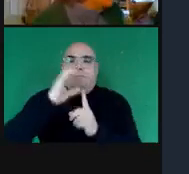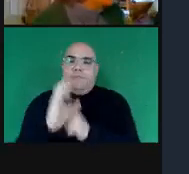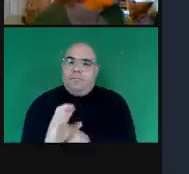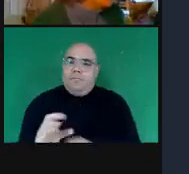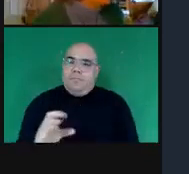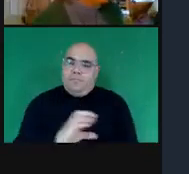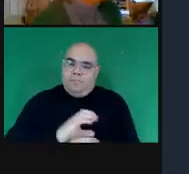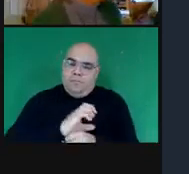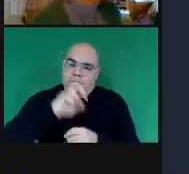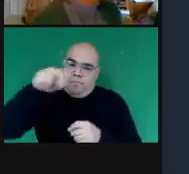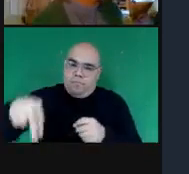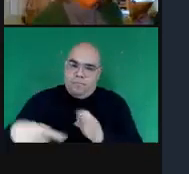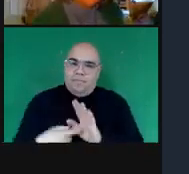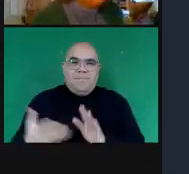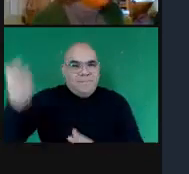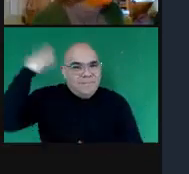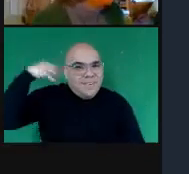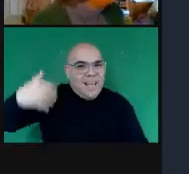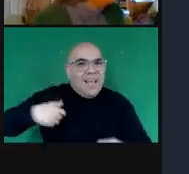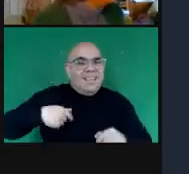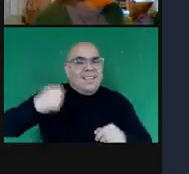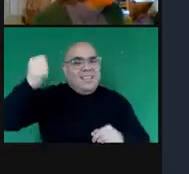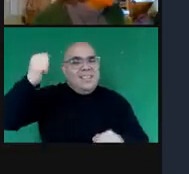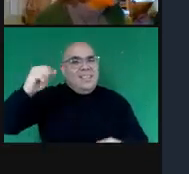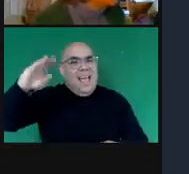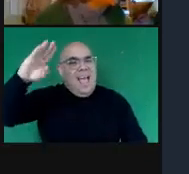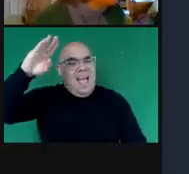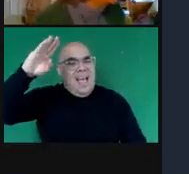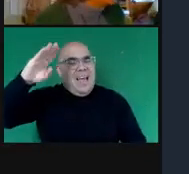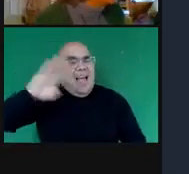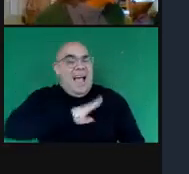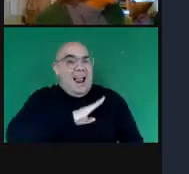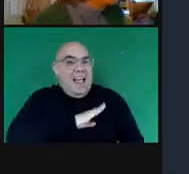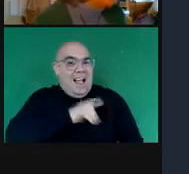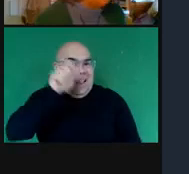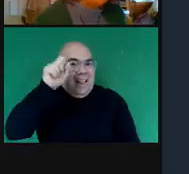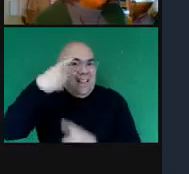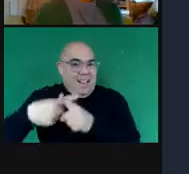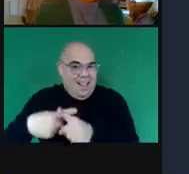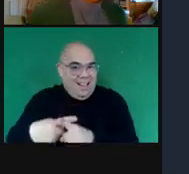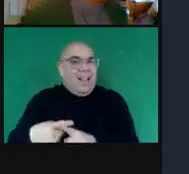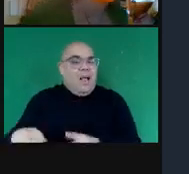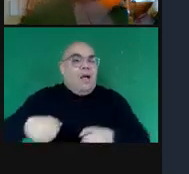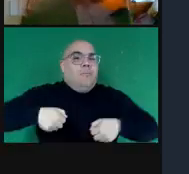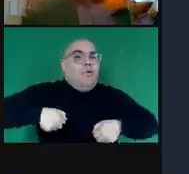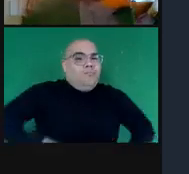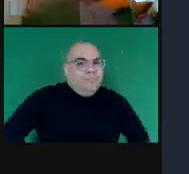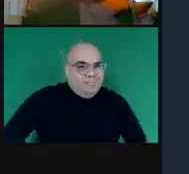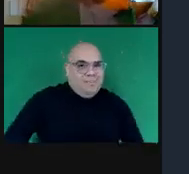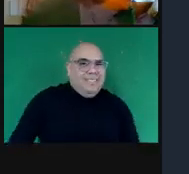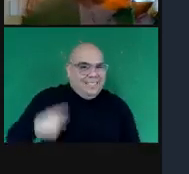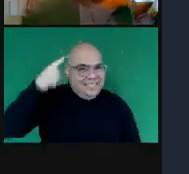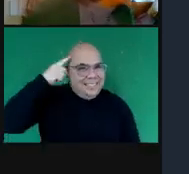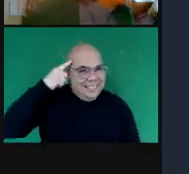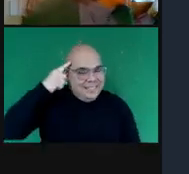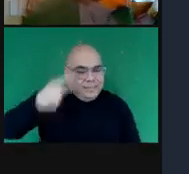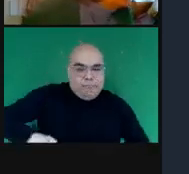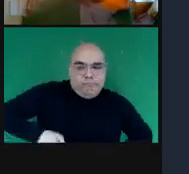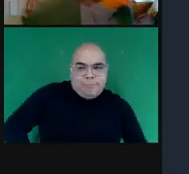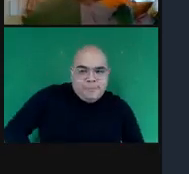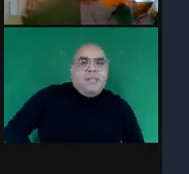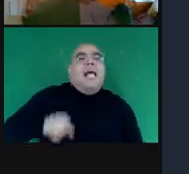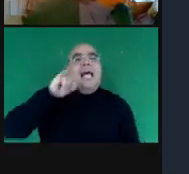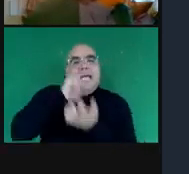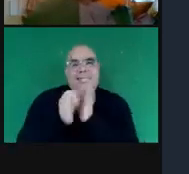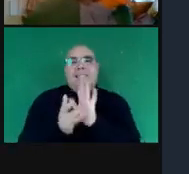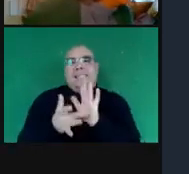Mocus, ni abandonar la concientización de los valores del campus, como espacio cultural de